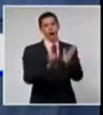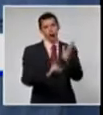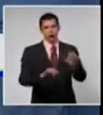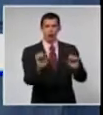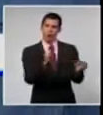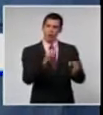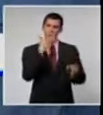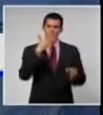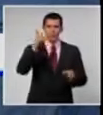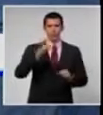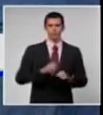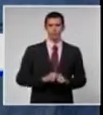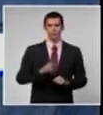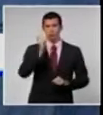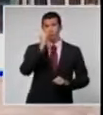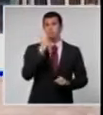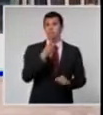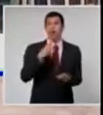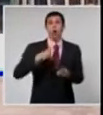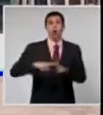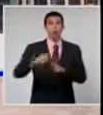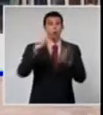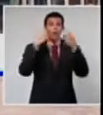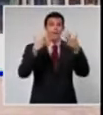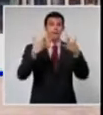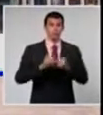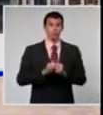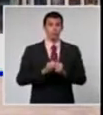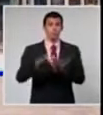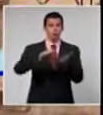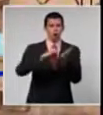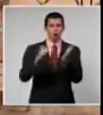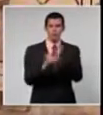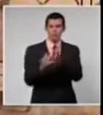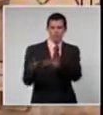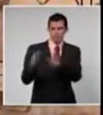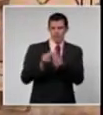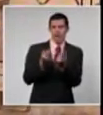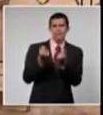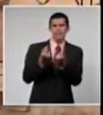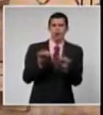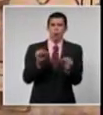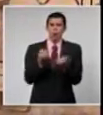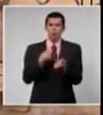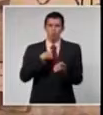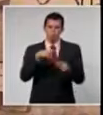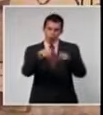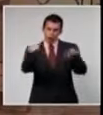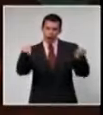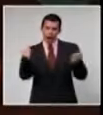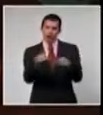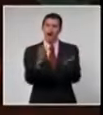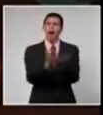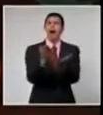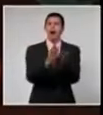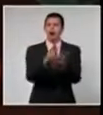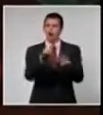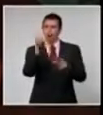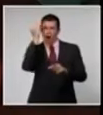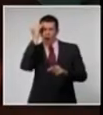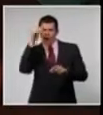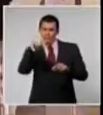la formación de especialistas en eficiencia energética y fuentes renovables de energía, la formación de auditores líderes bajo los requisitos de la